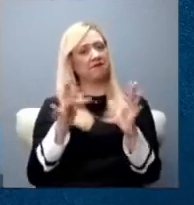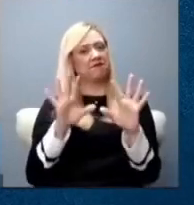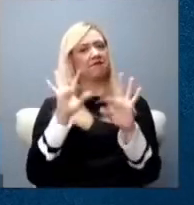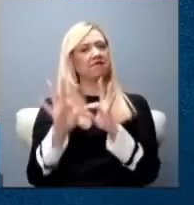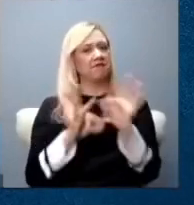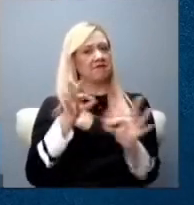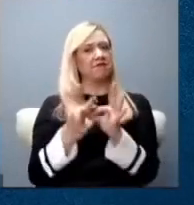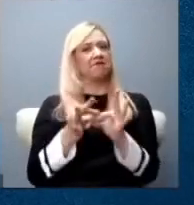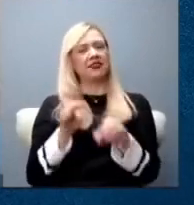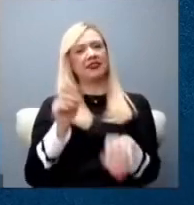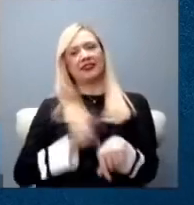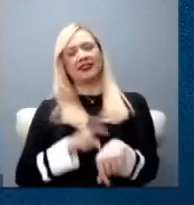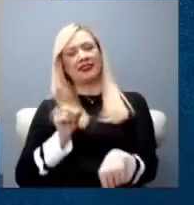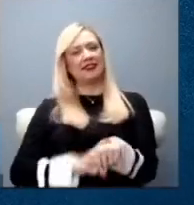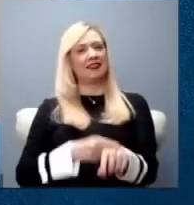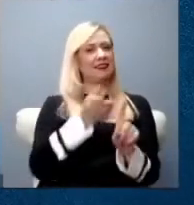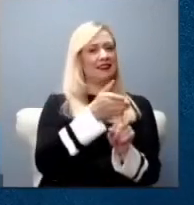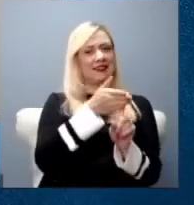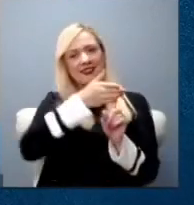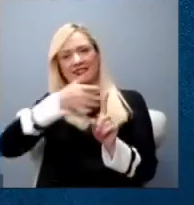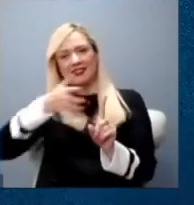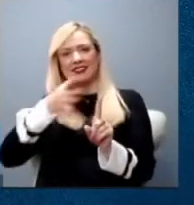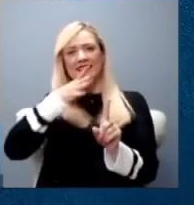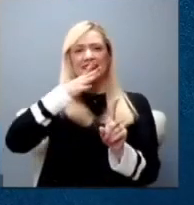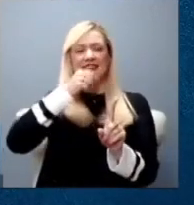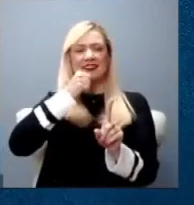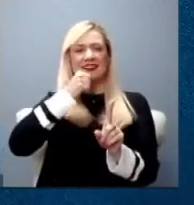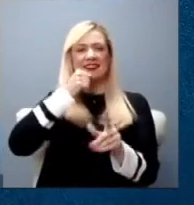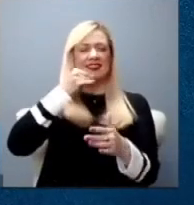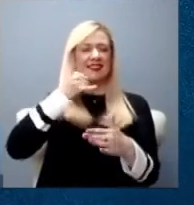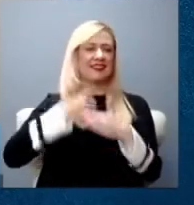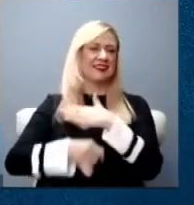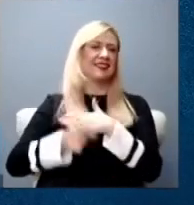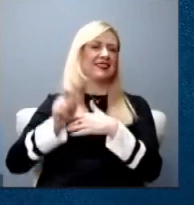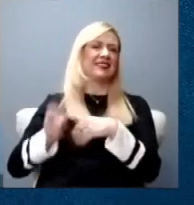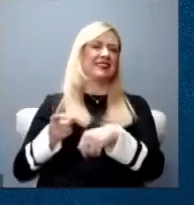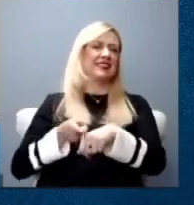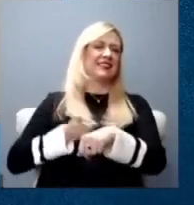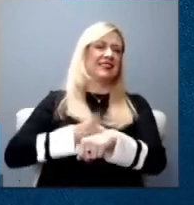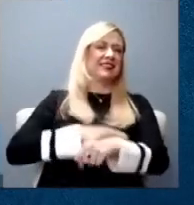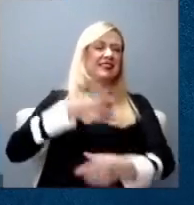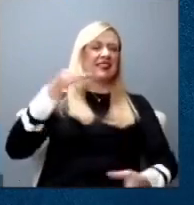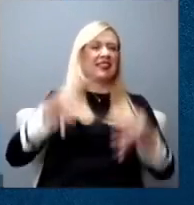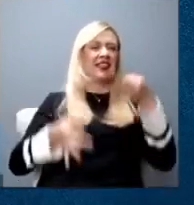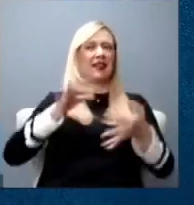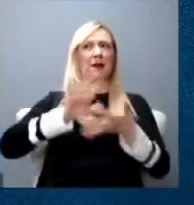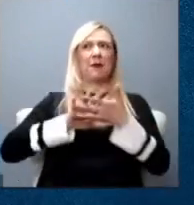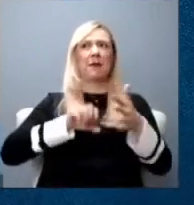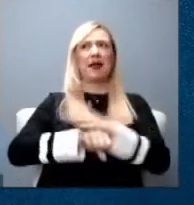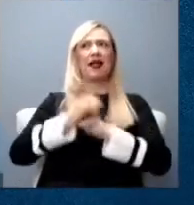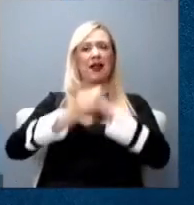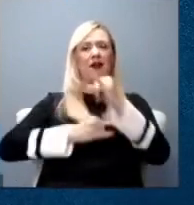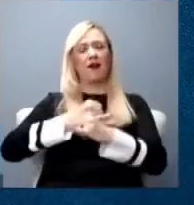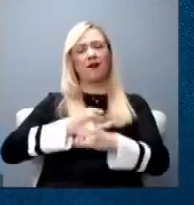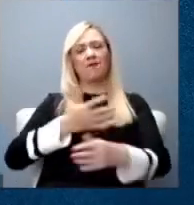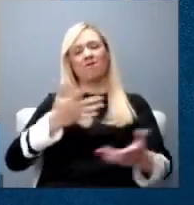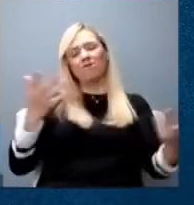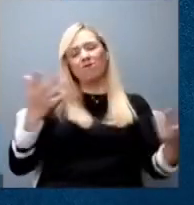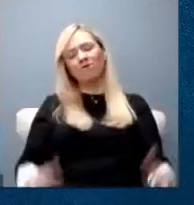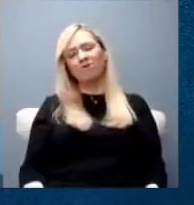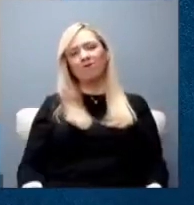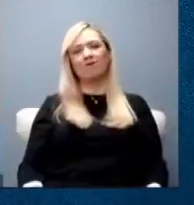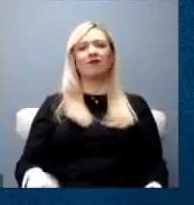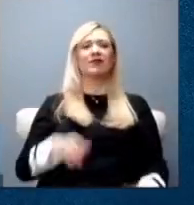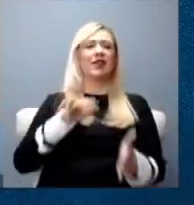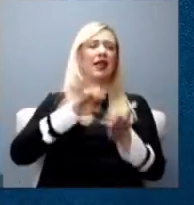Por razones de tiempo no hemos podido ahondar más en la Corte Penal Internacional, en sus antecedentes. Me hubiera gustado mencionar los tribunales de la ex